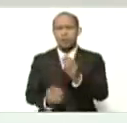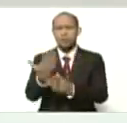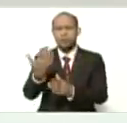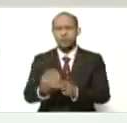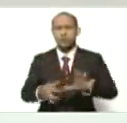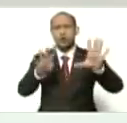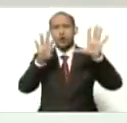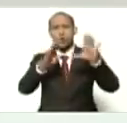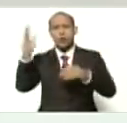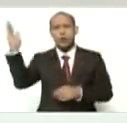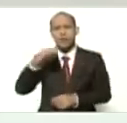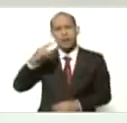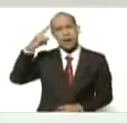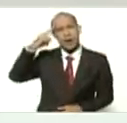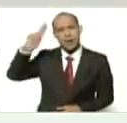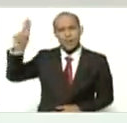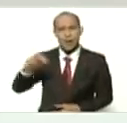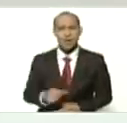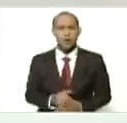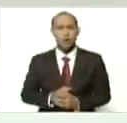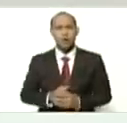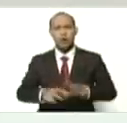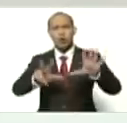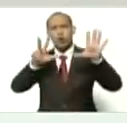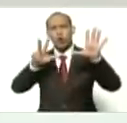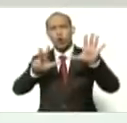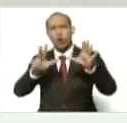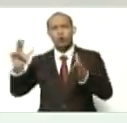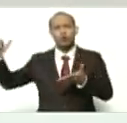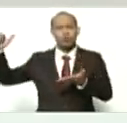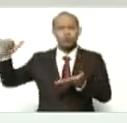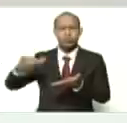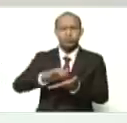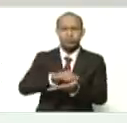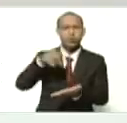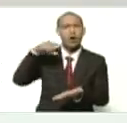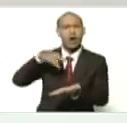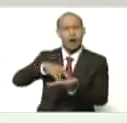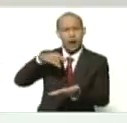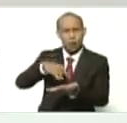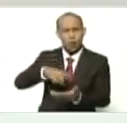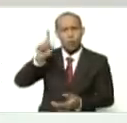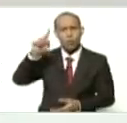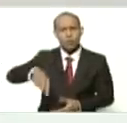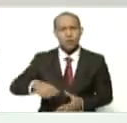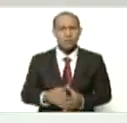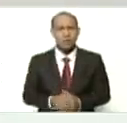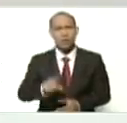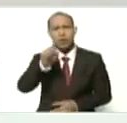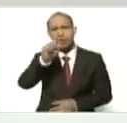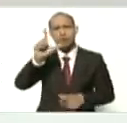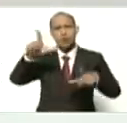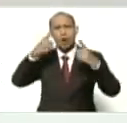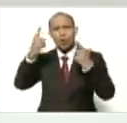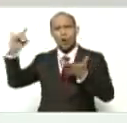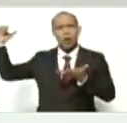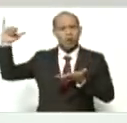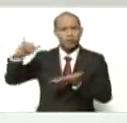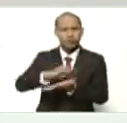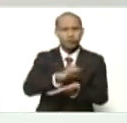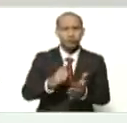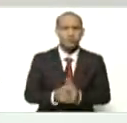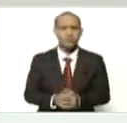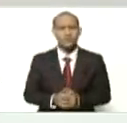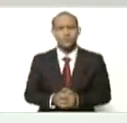procedentes de méjico ocho ingresaron por el aeropuerto internacional de carabobo también y uno por la guaira y uno